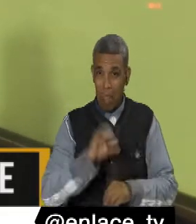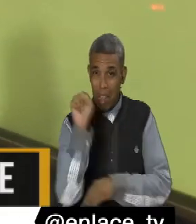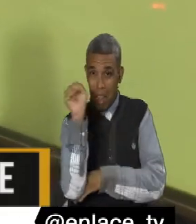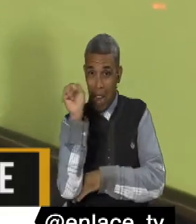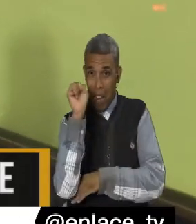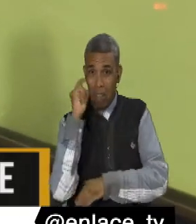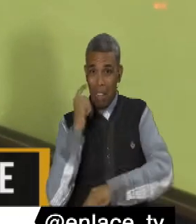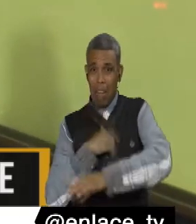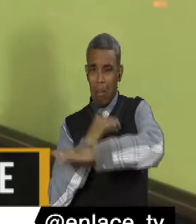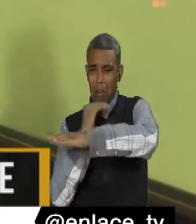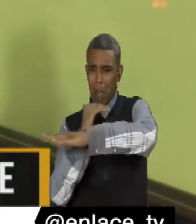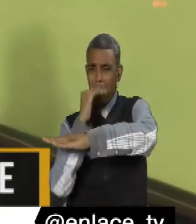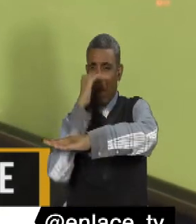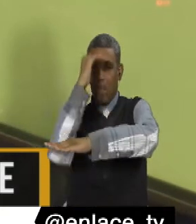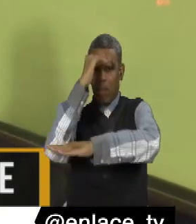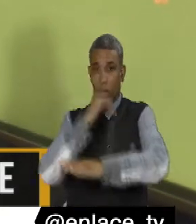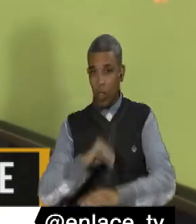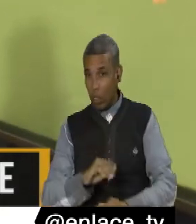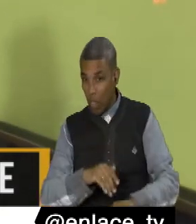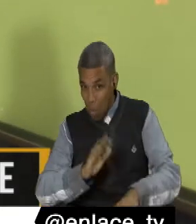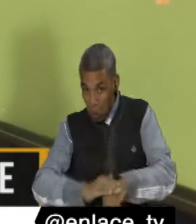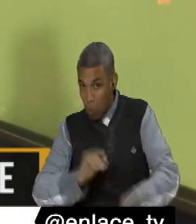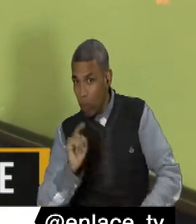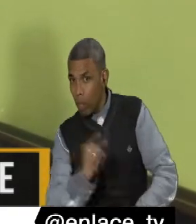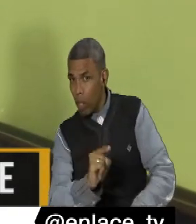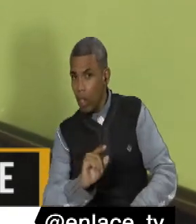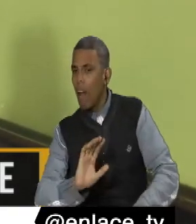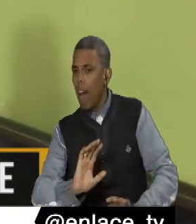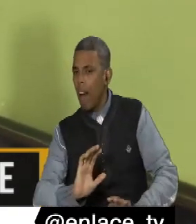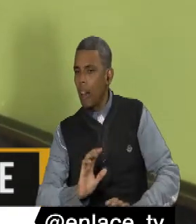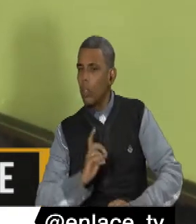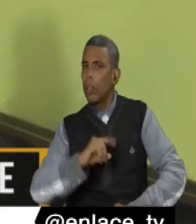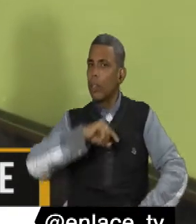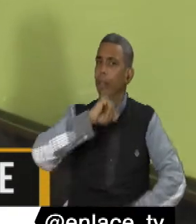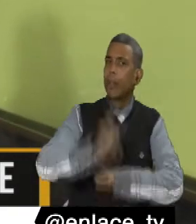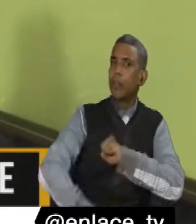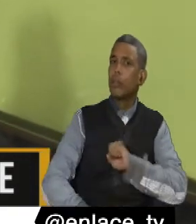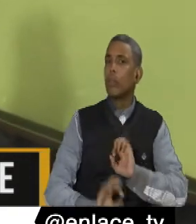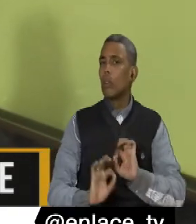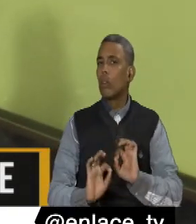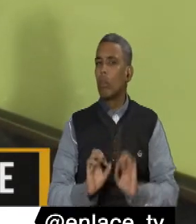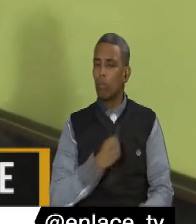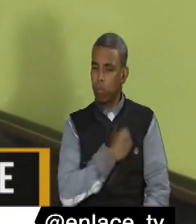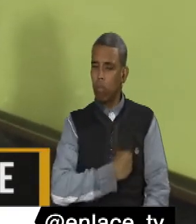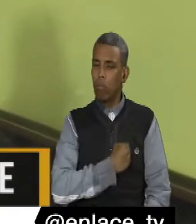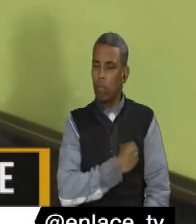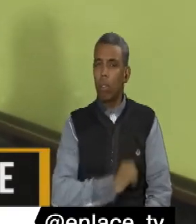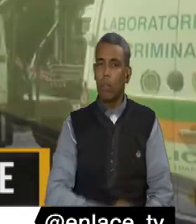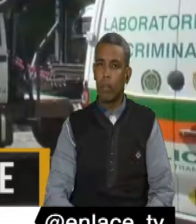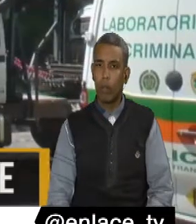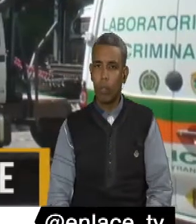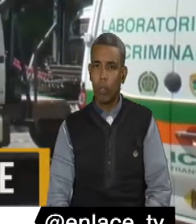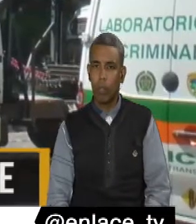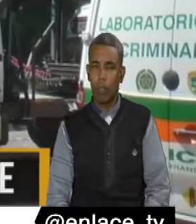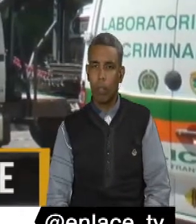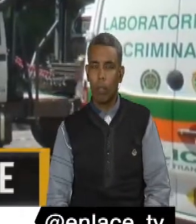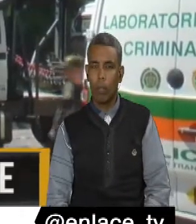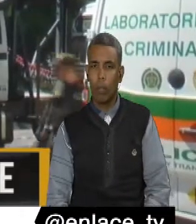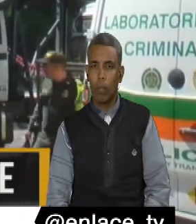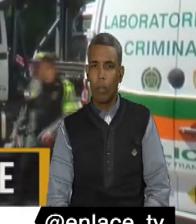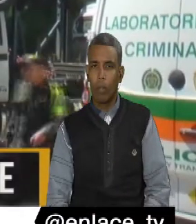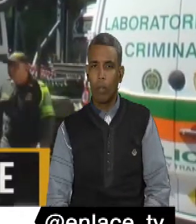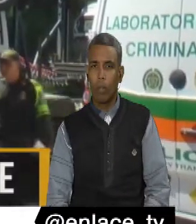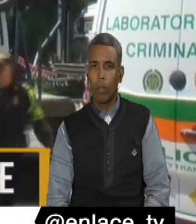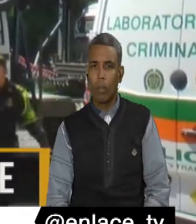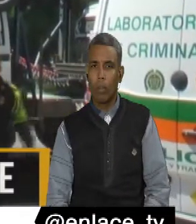de no sé, indemnizar las familias, que eso fue lo que ya nos explicaron. El drama para las familias